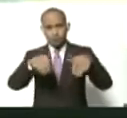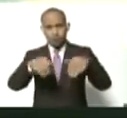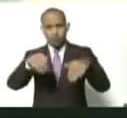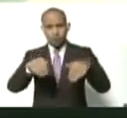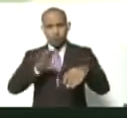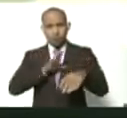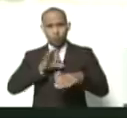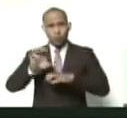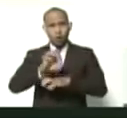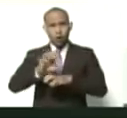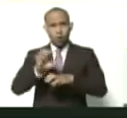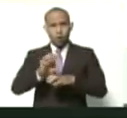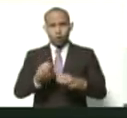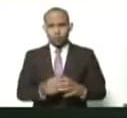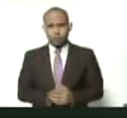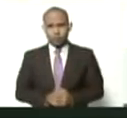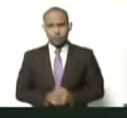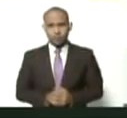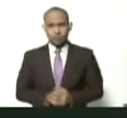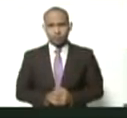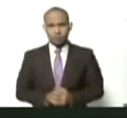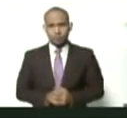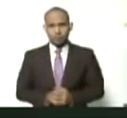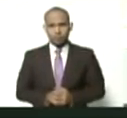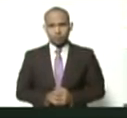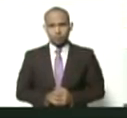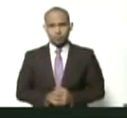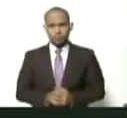nosotros pendientes. Ya están sacando el Simpul.